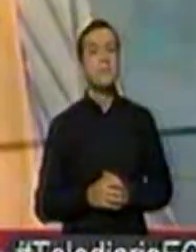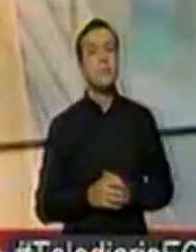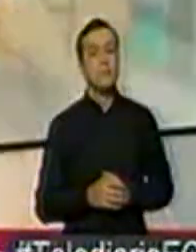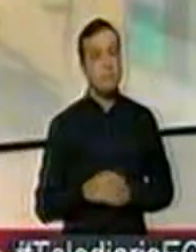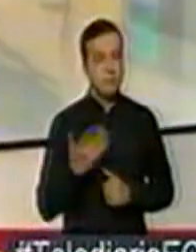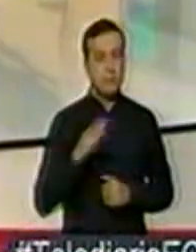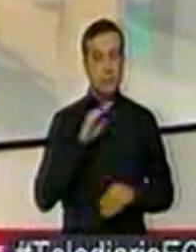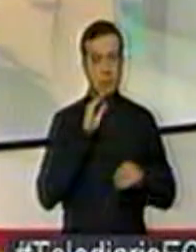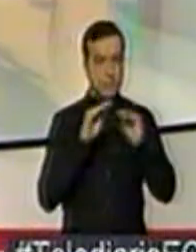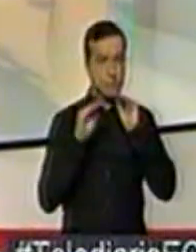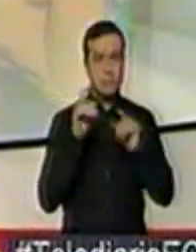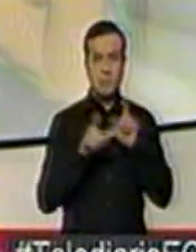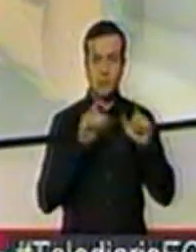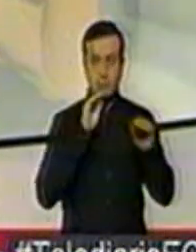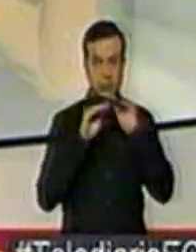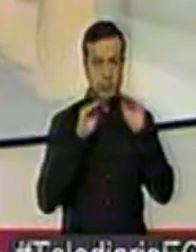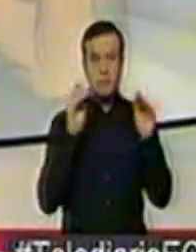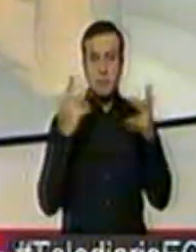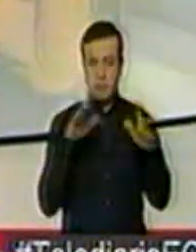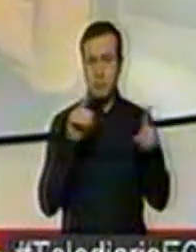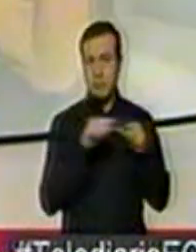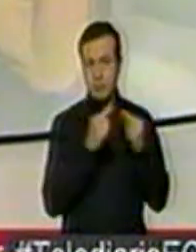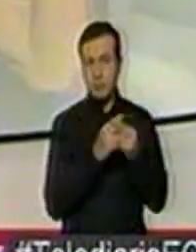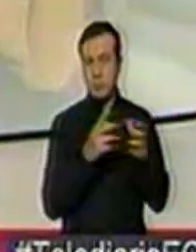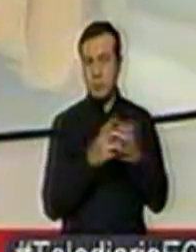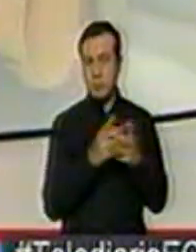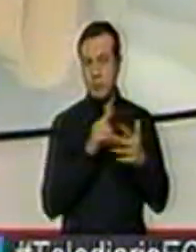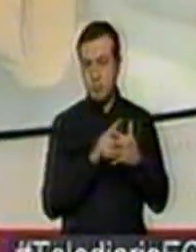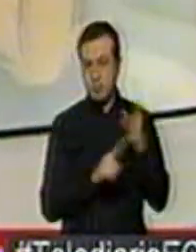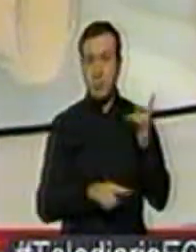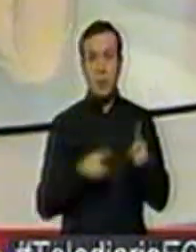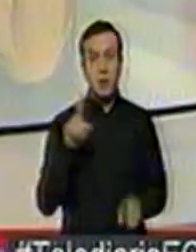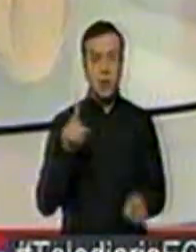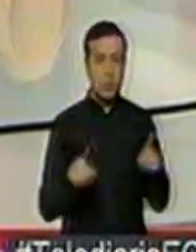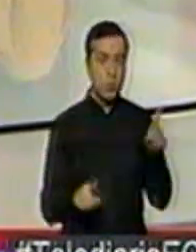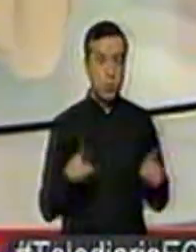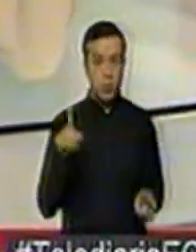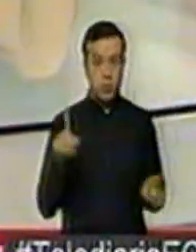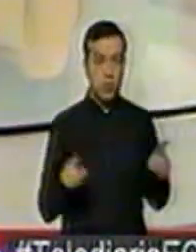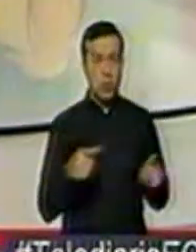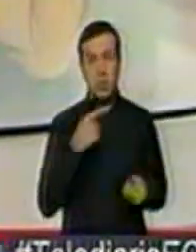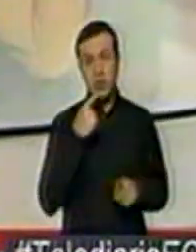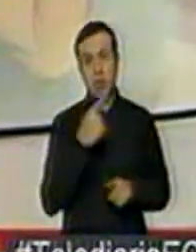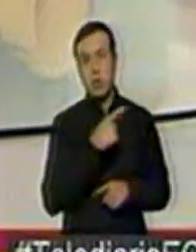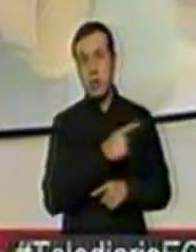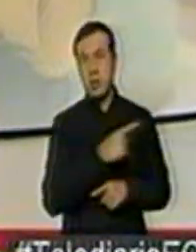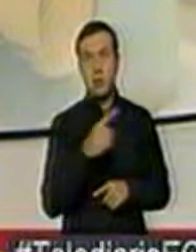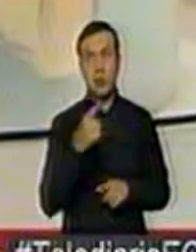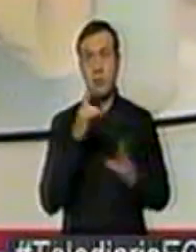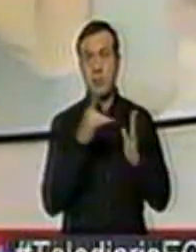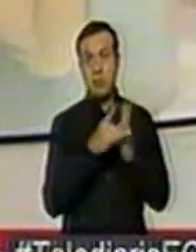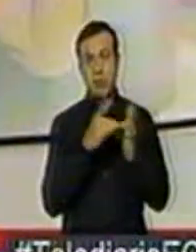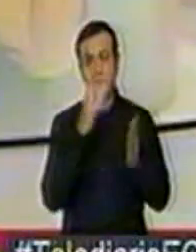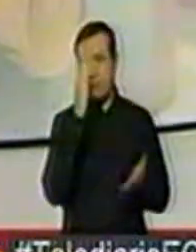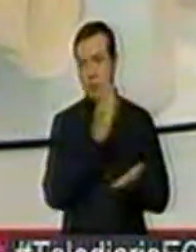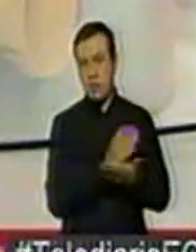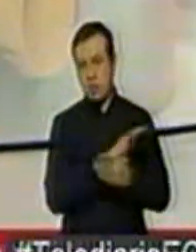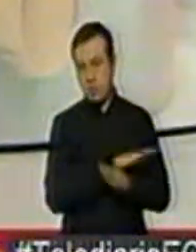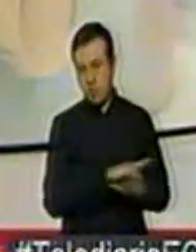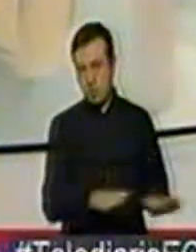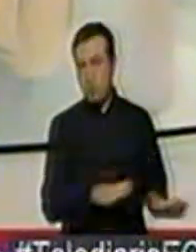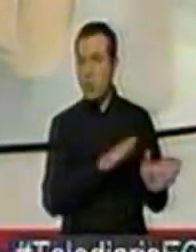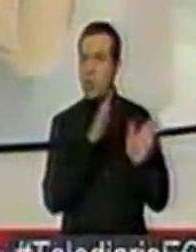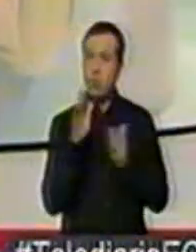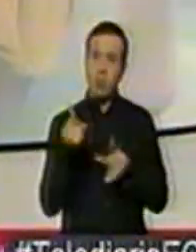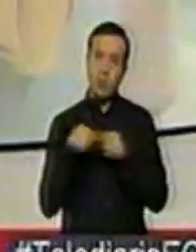sociabilizando también con los distintos sectores porque hay sectores muy radicales que manifiestan que el plástico no debe usarse y hay